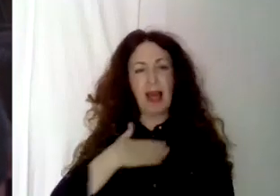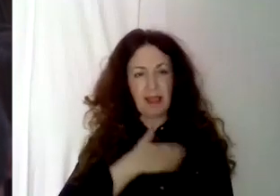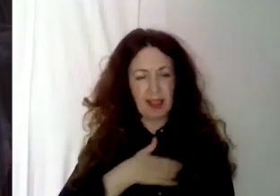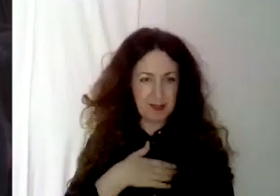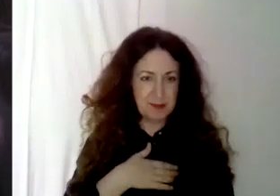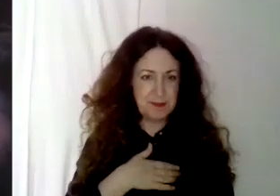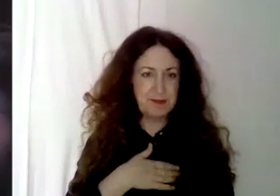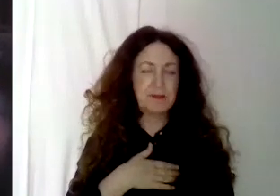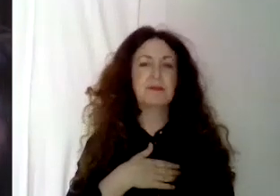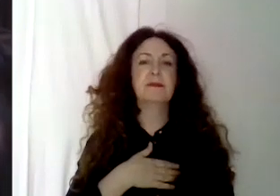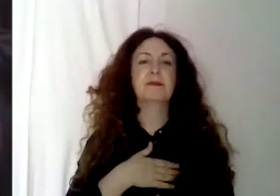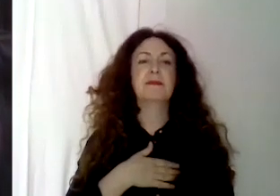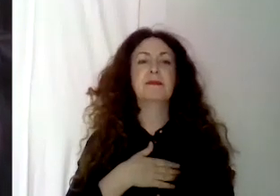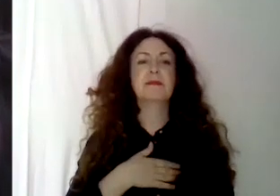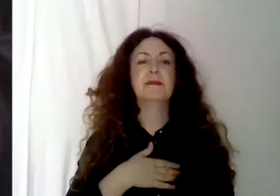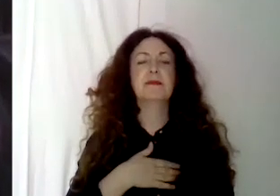Pues nada, a la orden.